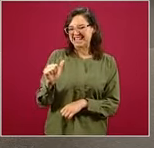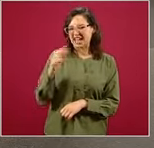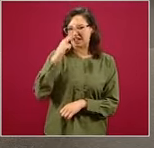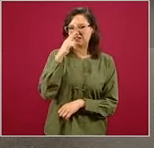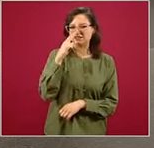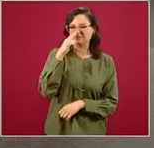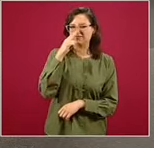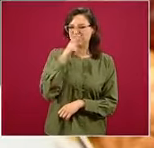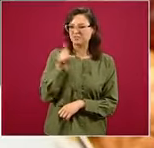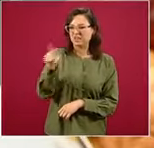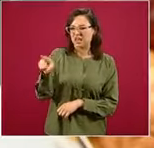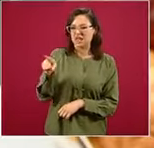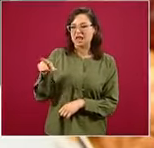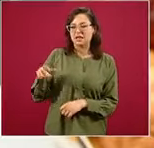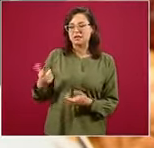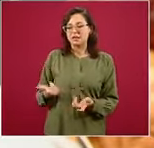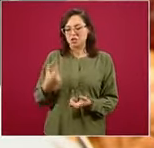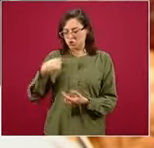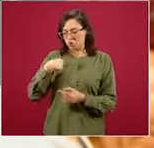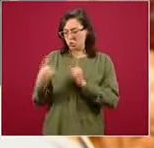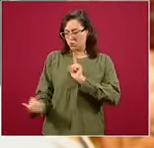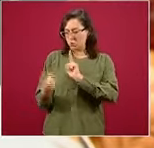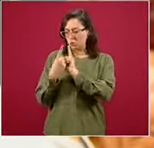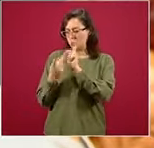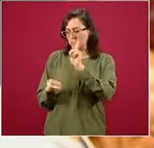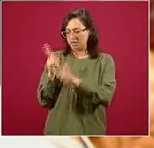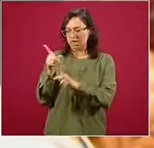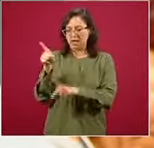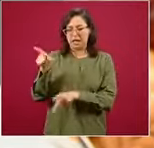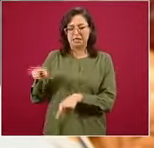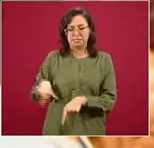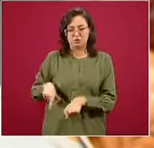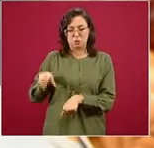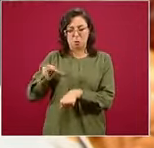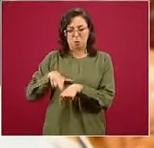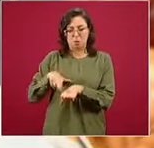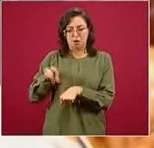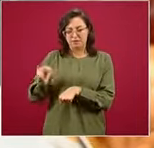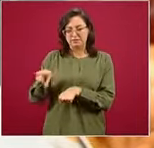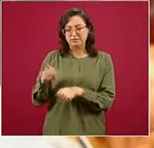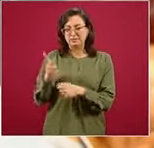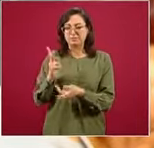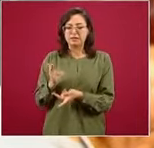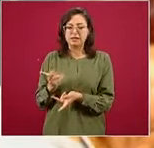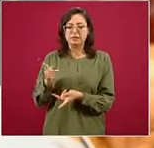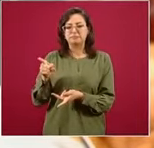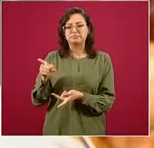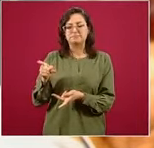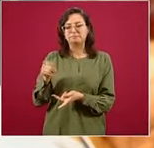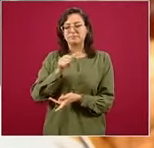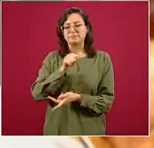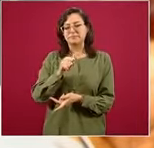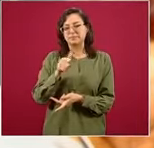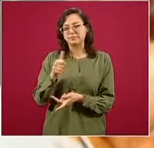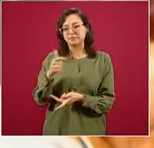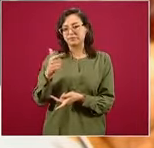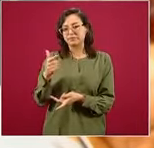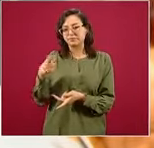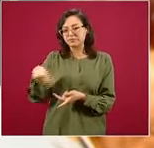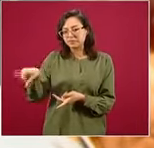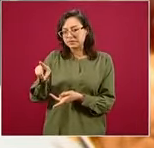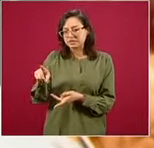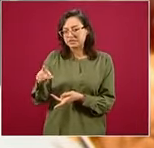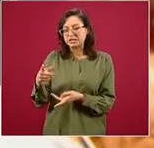su preocupación porque el gobierno del Estado de México no había instalado un